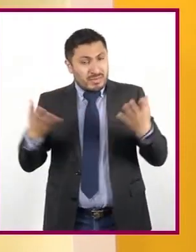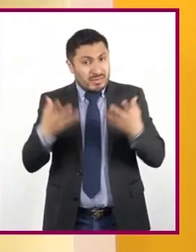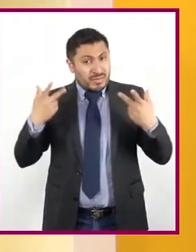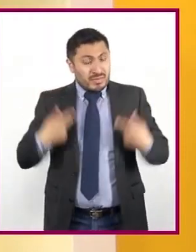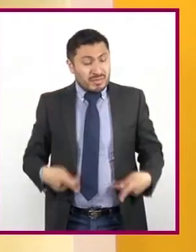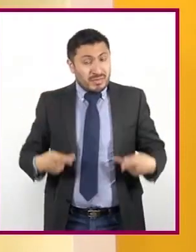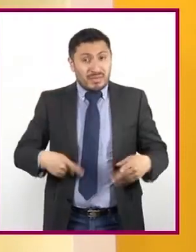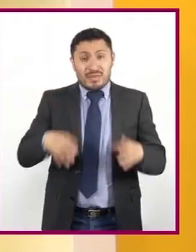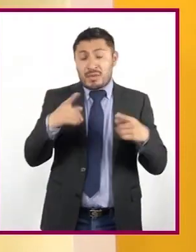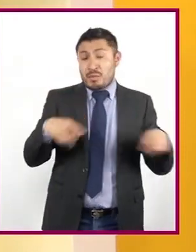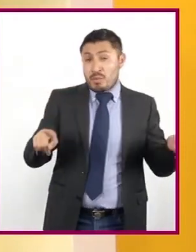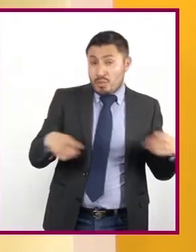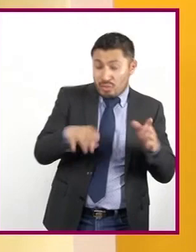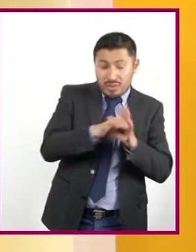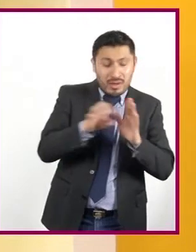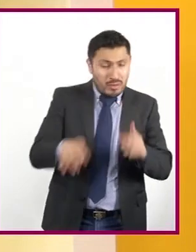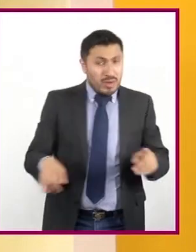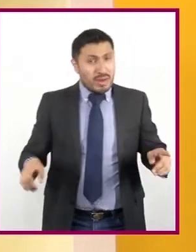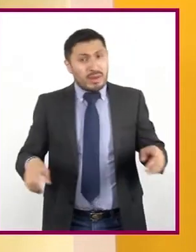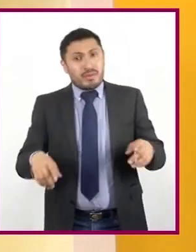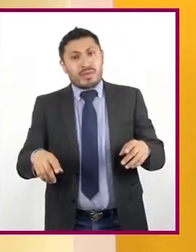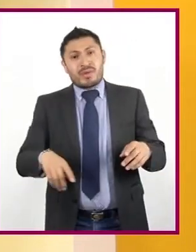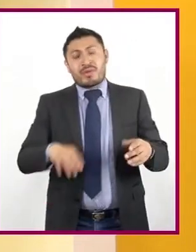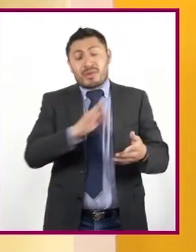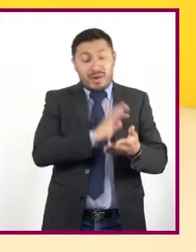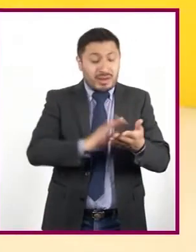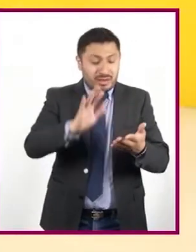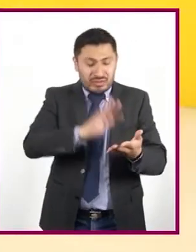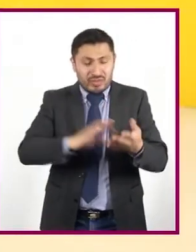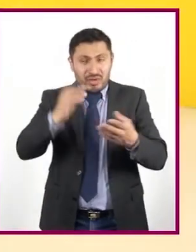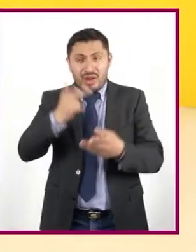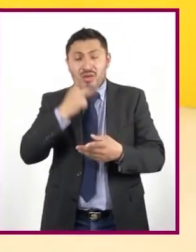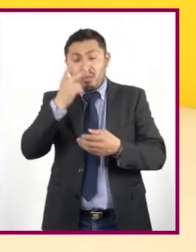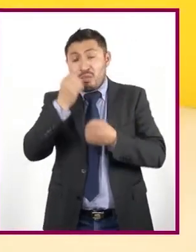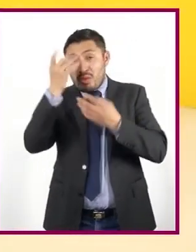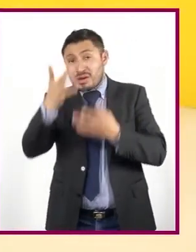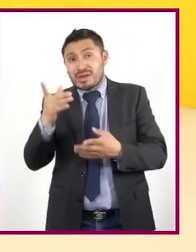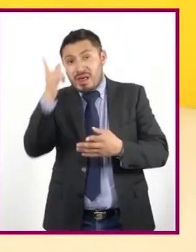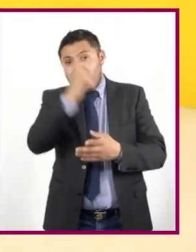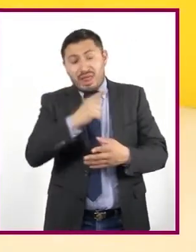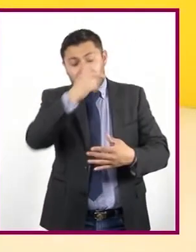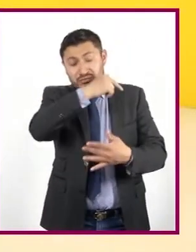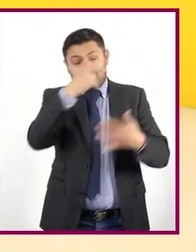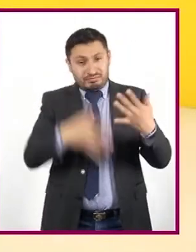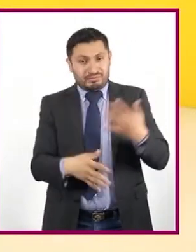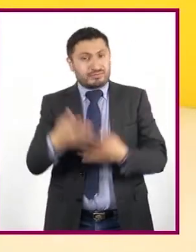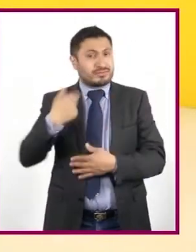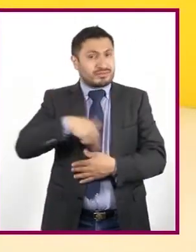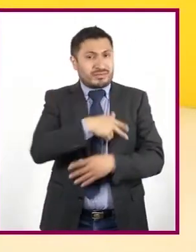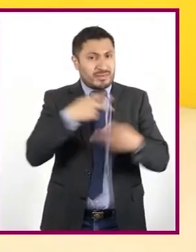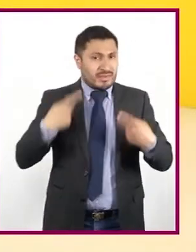pintura, la literatura, la poesía y la lengua. Los seres humanos